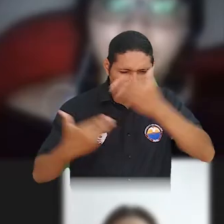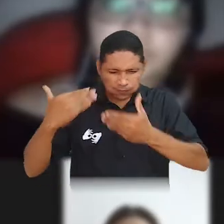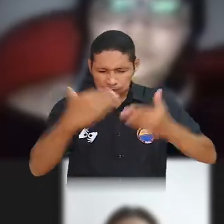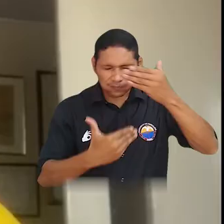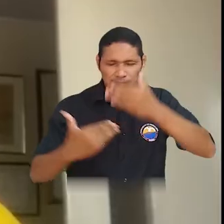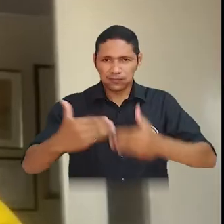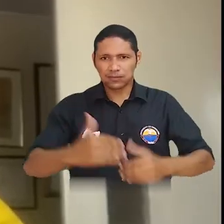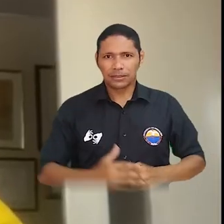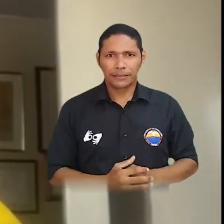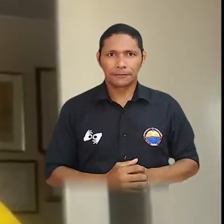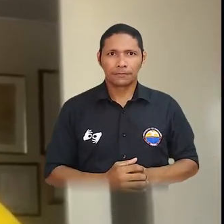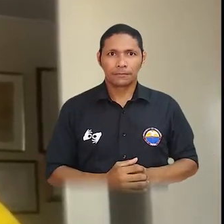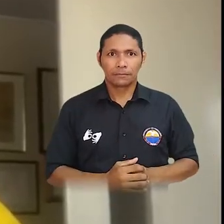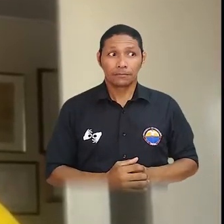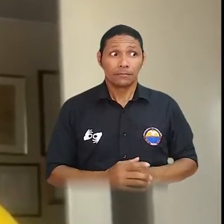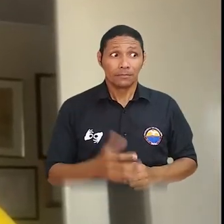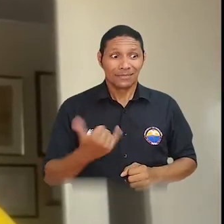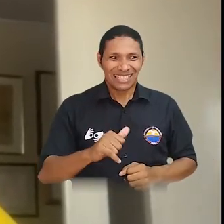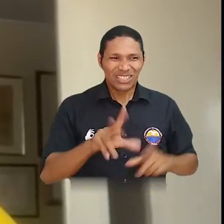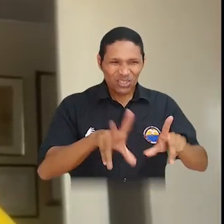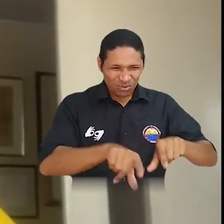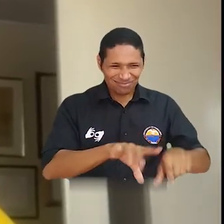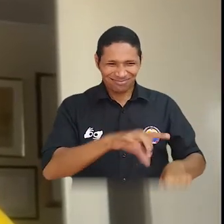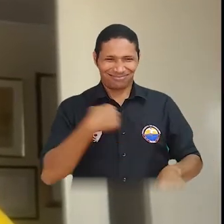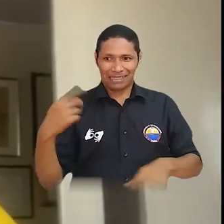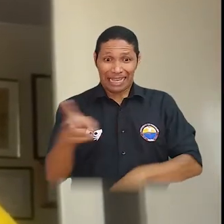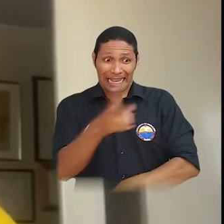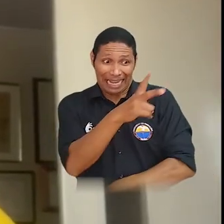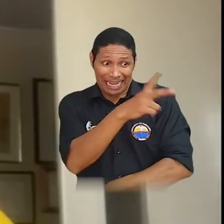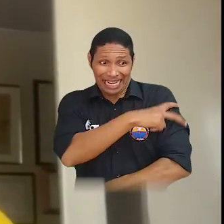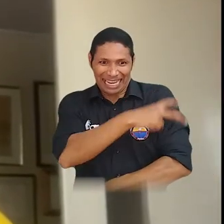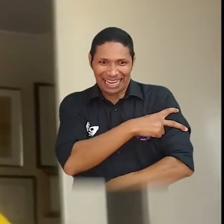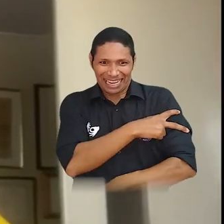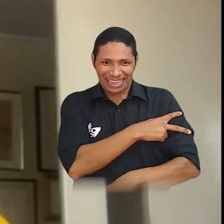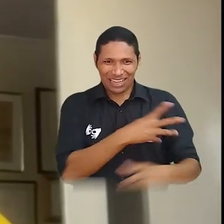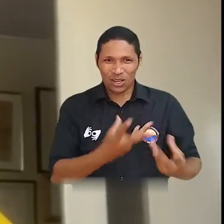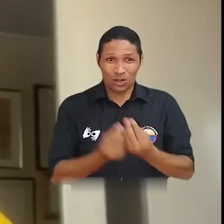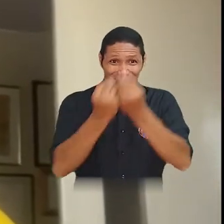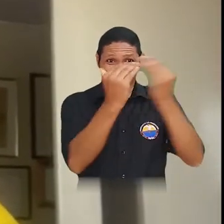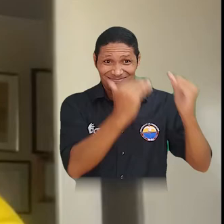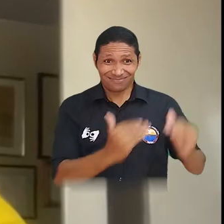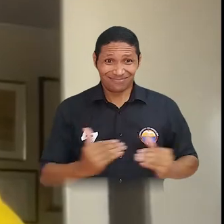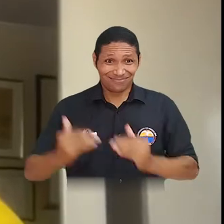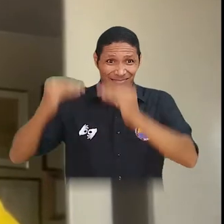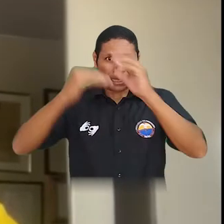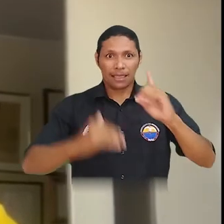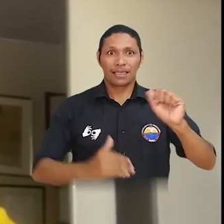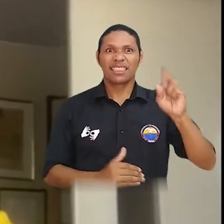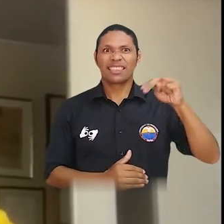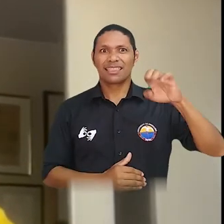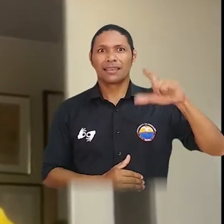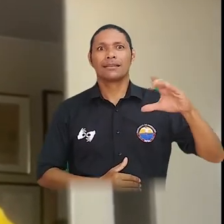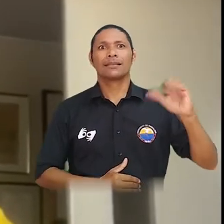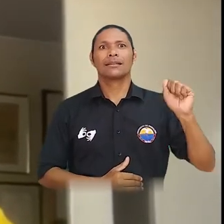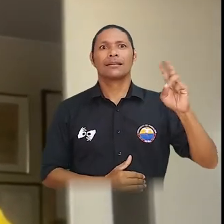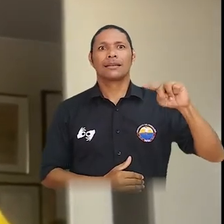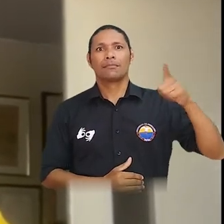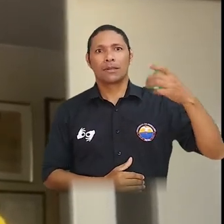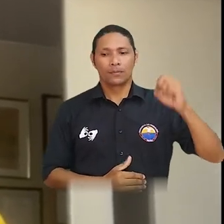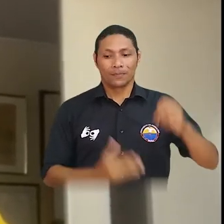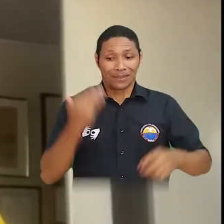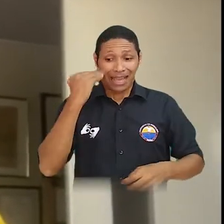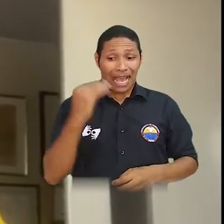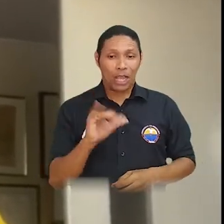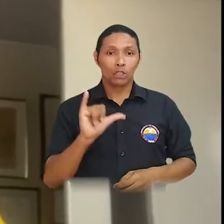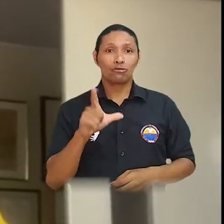iniciativa del representante al Consejo Superior de esa universidad, David Camargo y con el apoyo de la Decana de Facultad de Ciencias Empresariales,